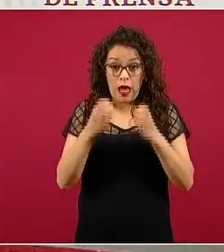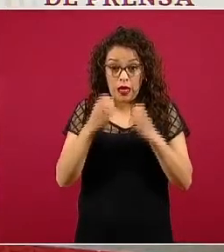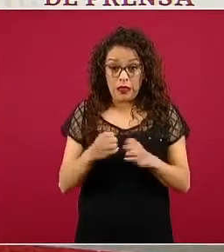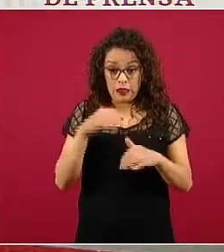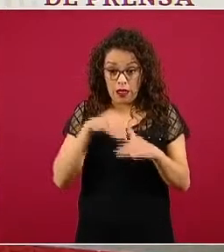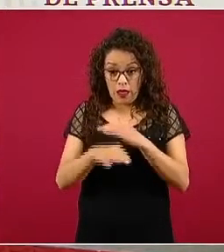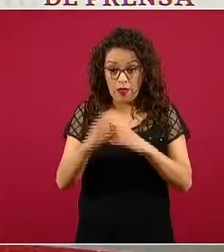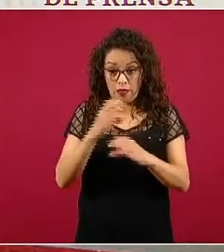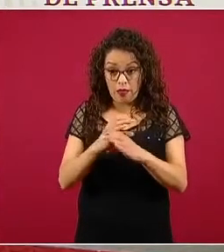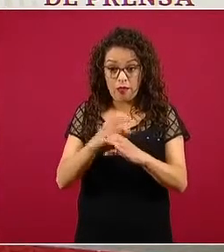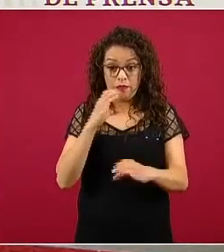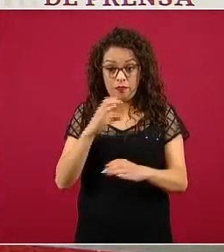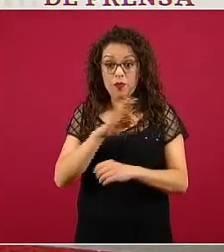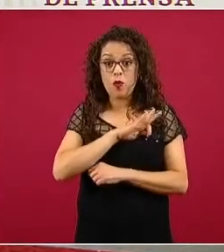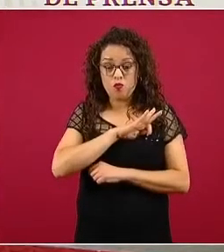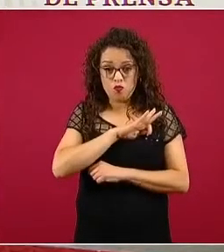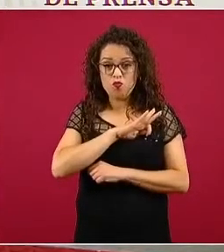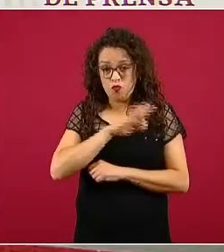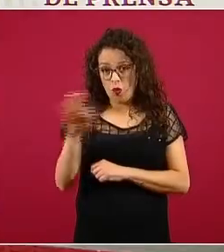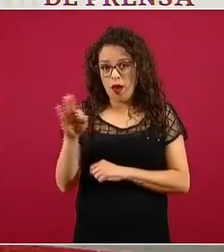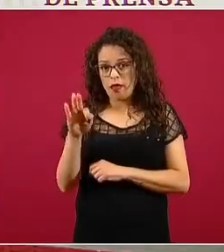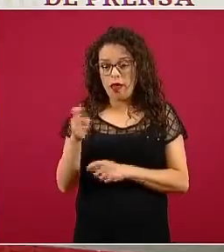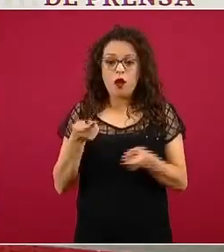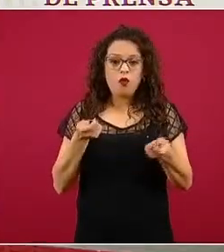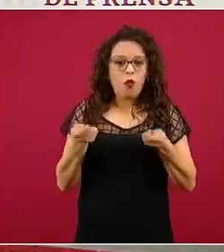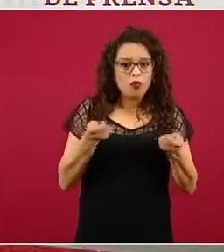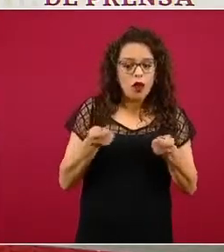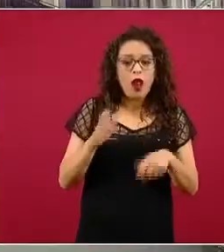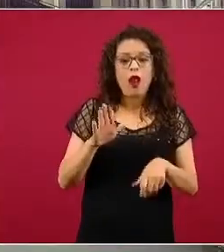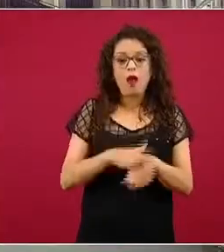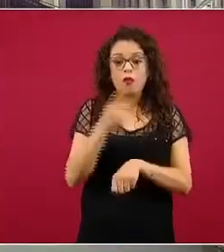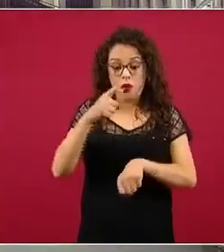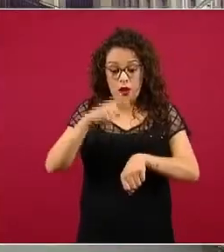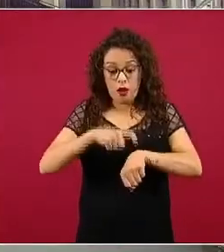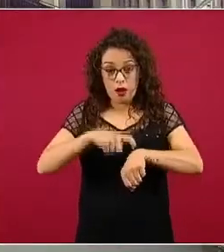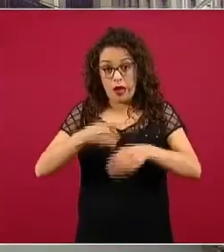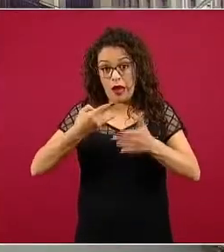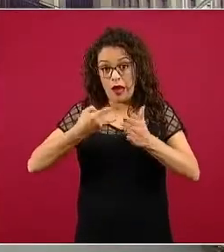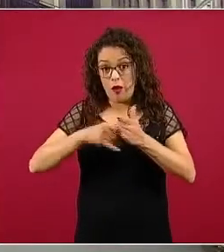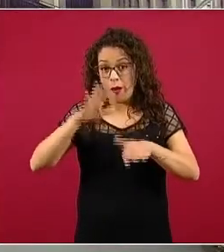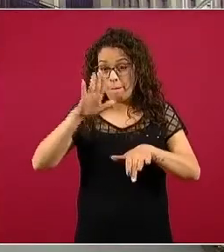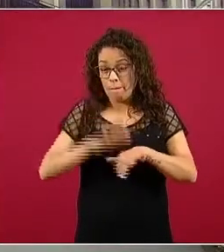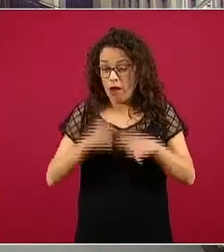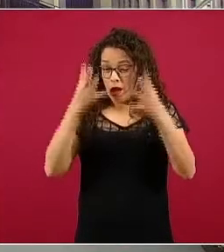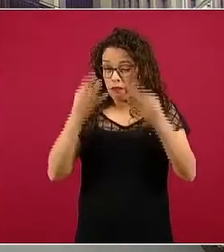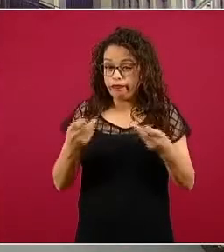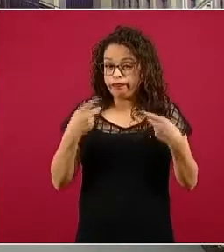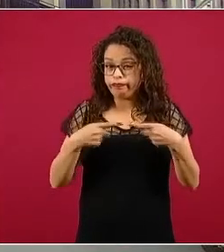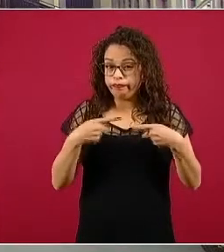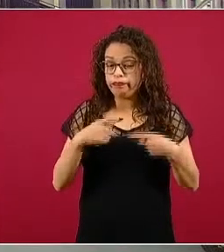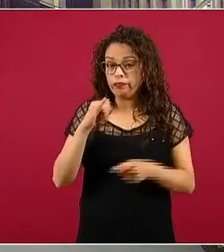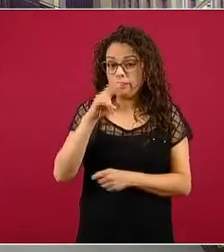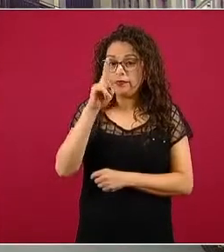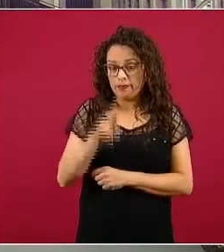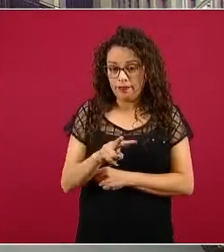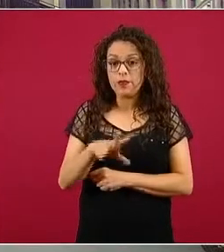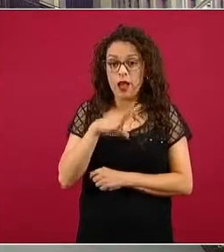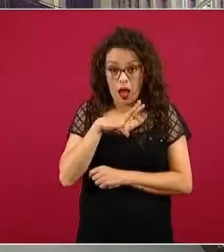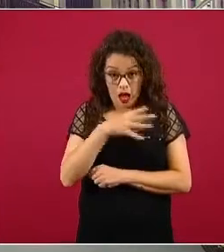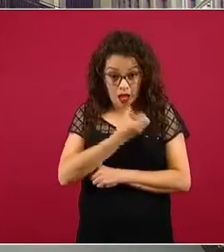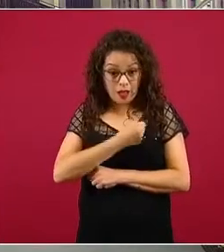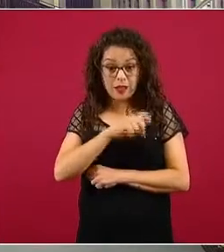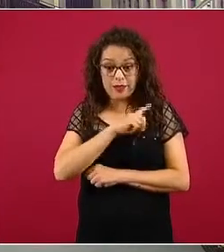autobús, porque en las horas pico que nos ha mostrado, efectivamente se maneja la sana